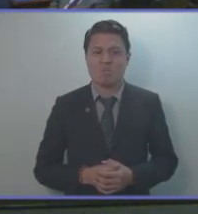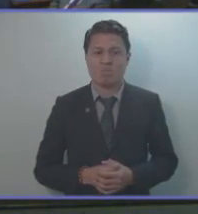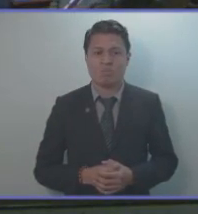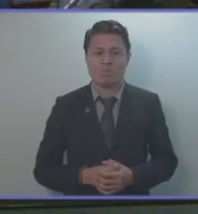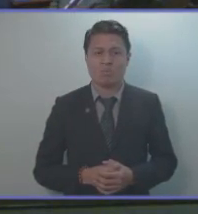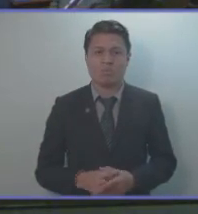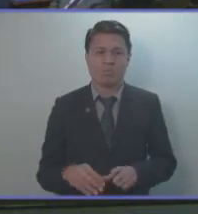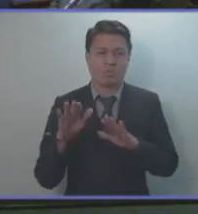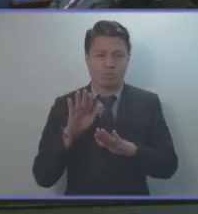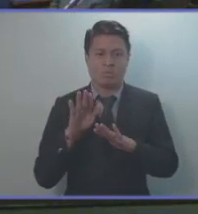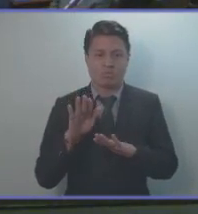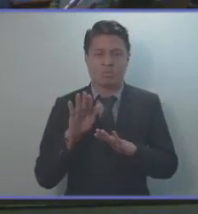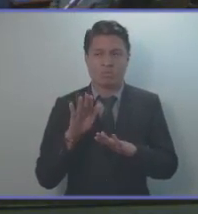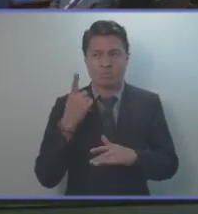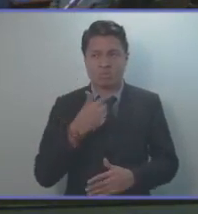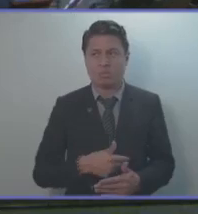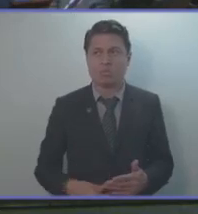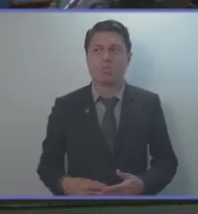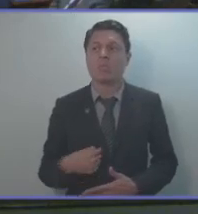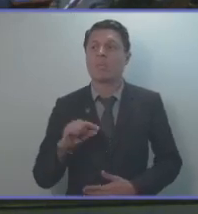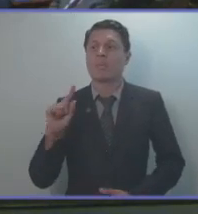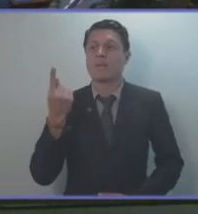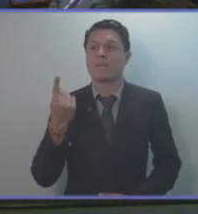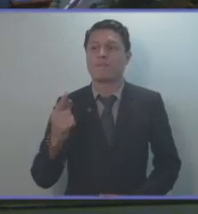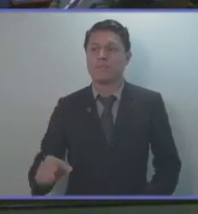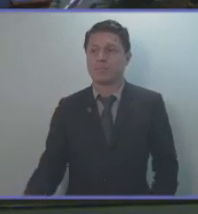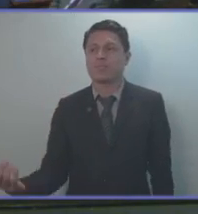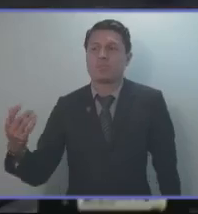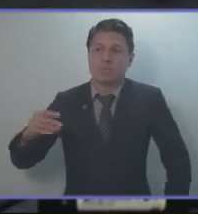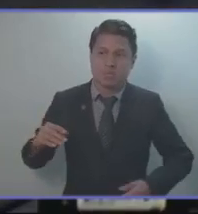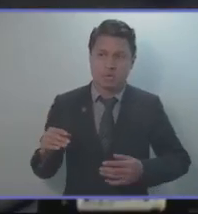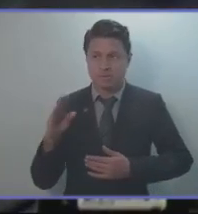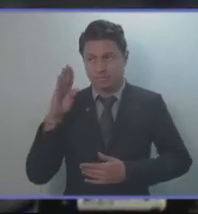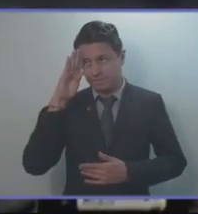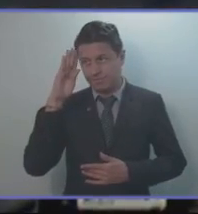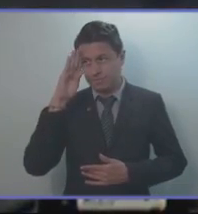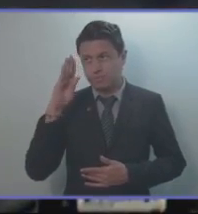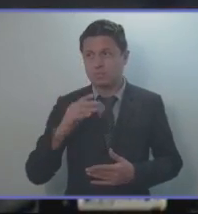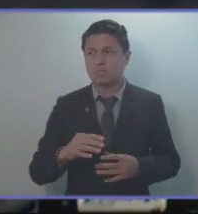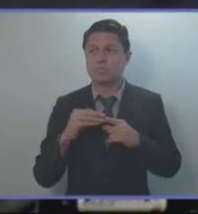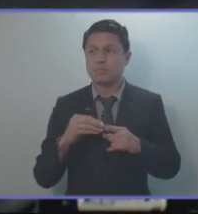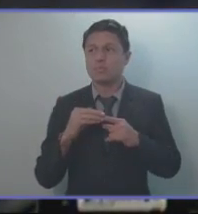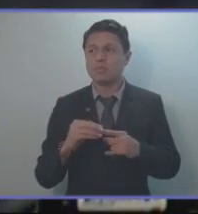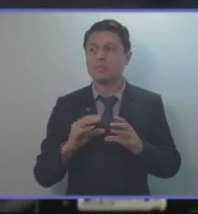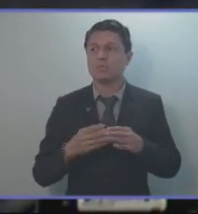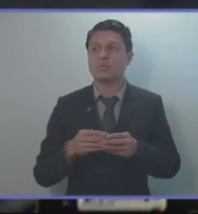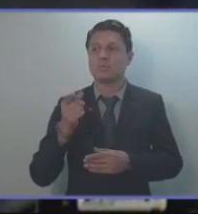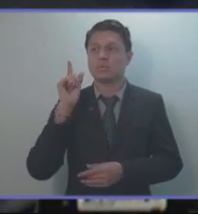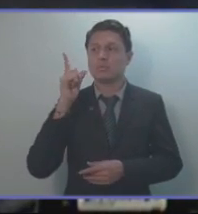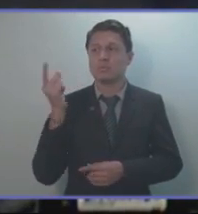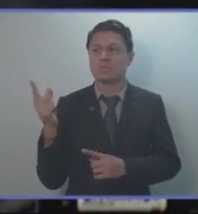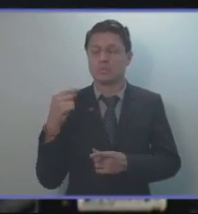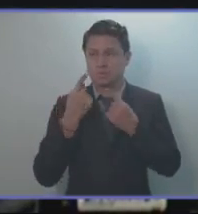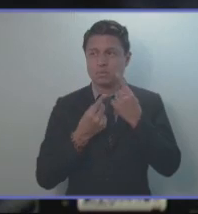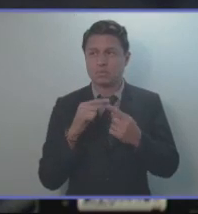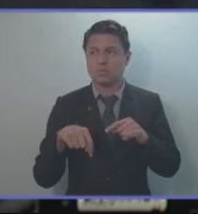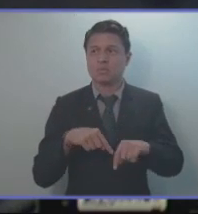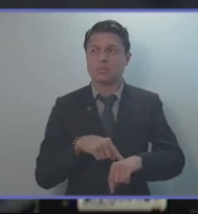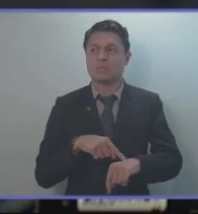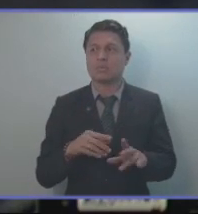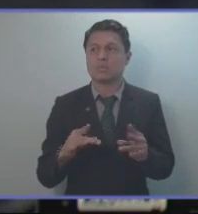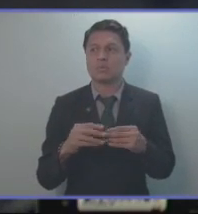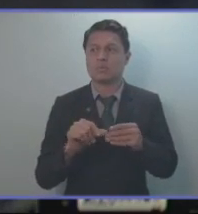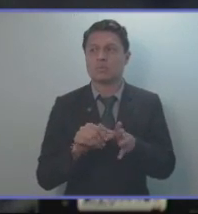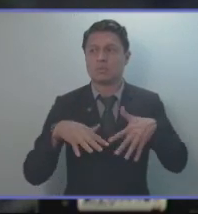Gracias, señor presidente. En primer lugar, un saludo cordial y fraternal a los docentes que nos acompañan en esta